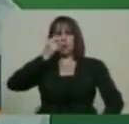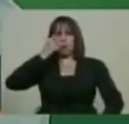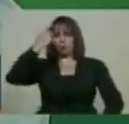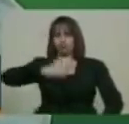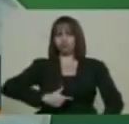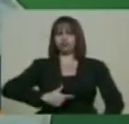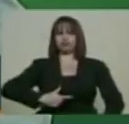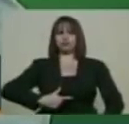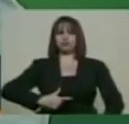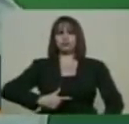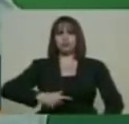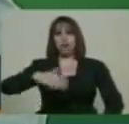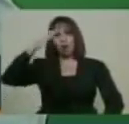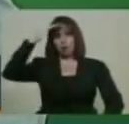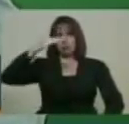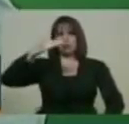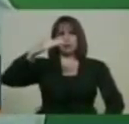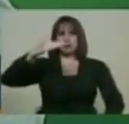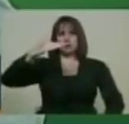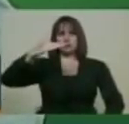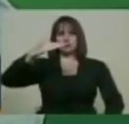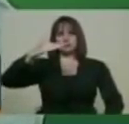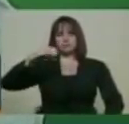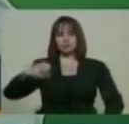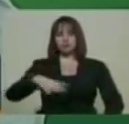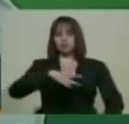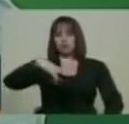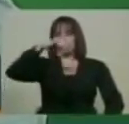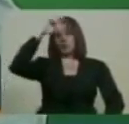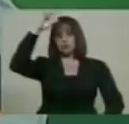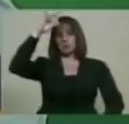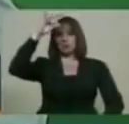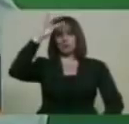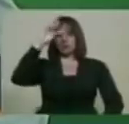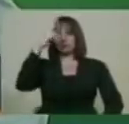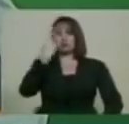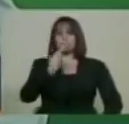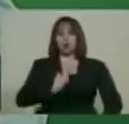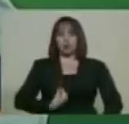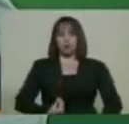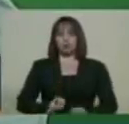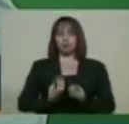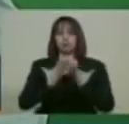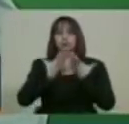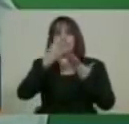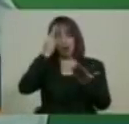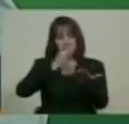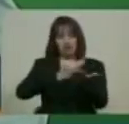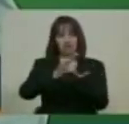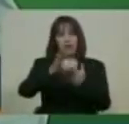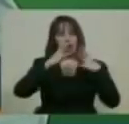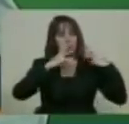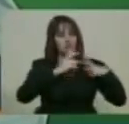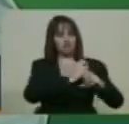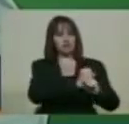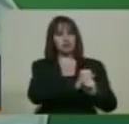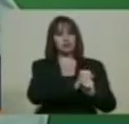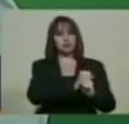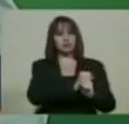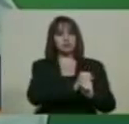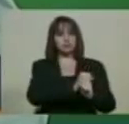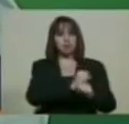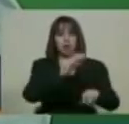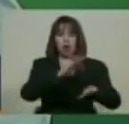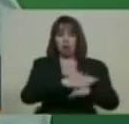soldado a un militar, es su espíritu, es su fe, es su confianza, porque uno